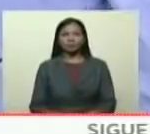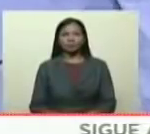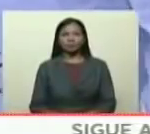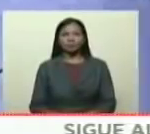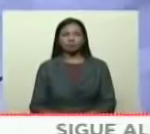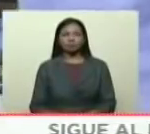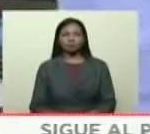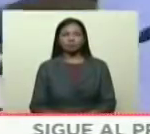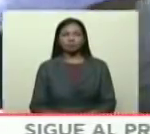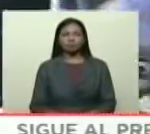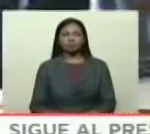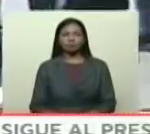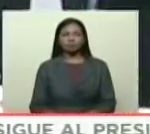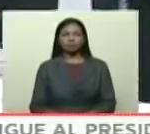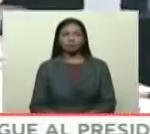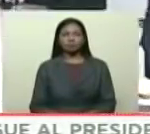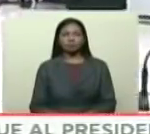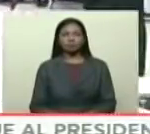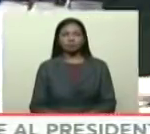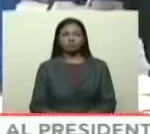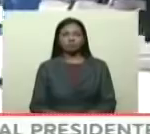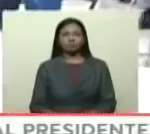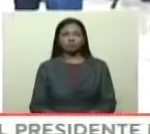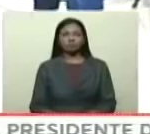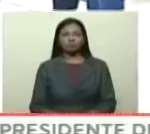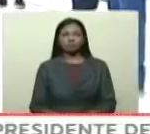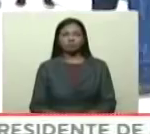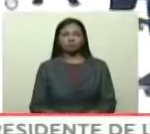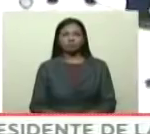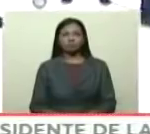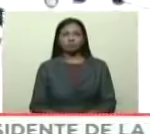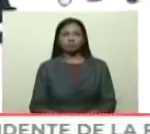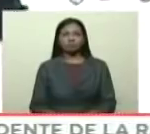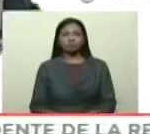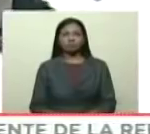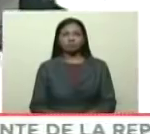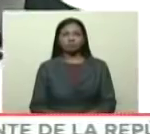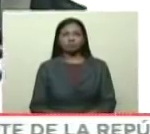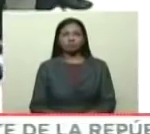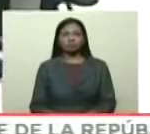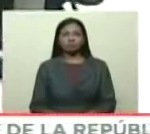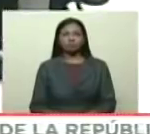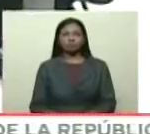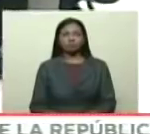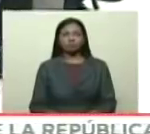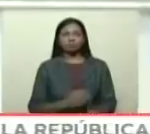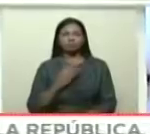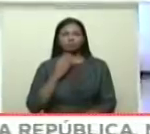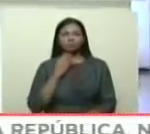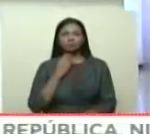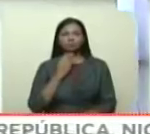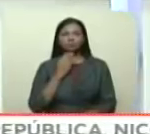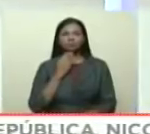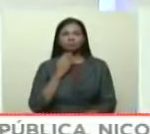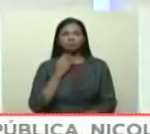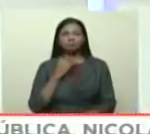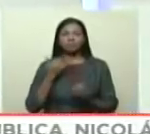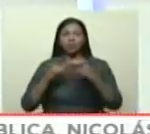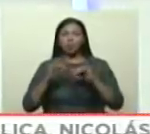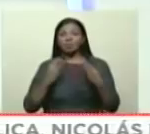Del Ministerio para la Cultura, figuras destacadas del rock nacional, José Gamboa y Wolfgang Rosa. Amigos de la